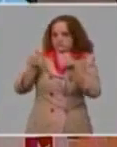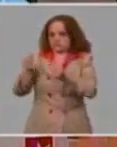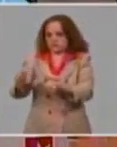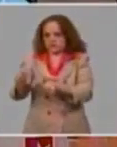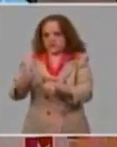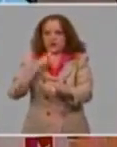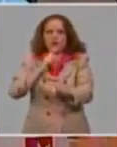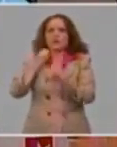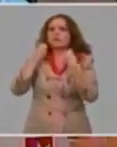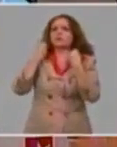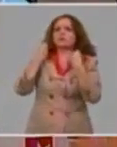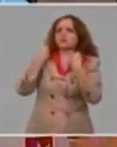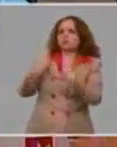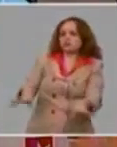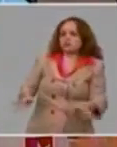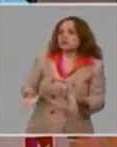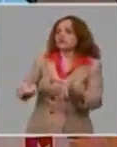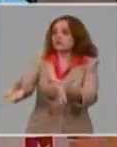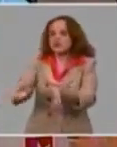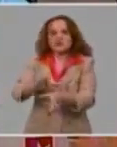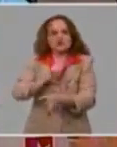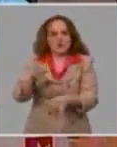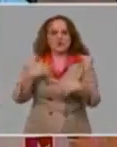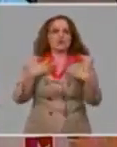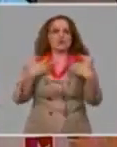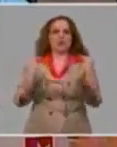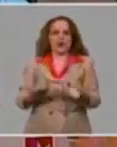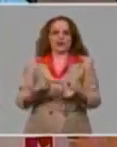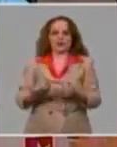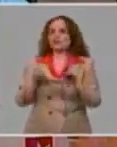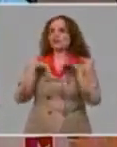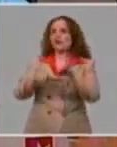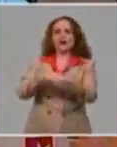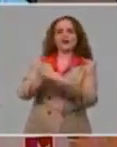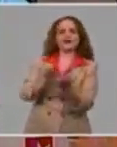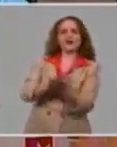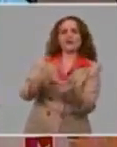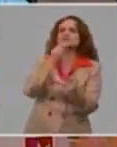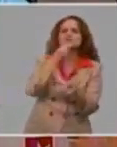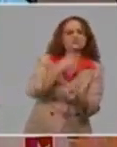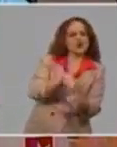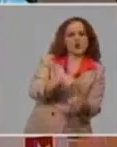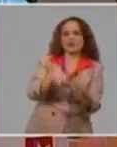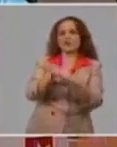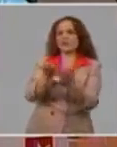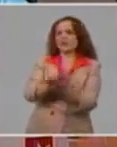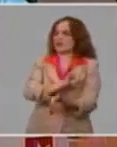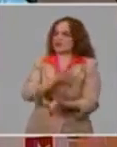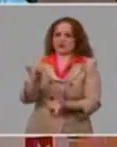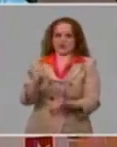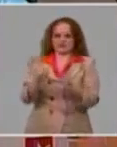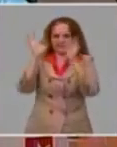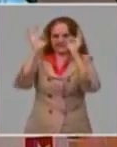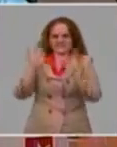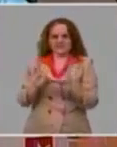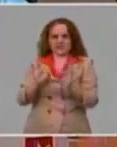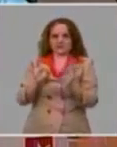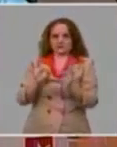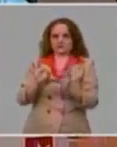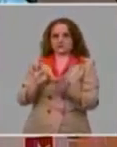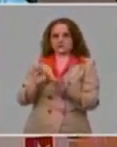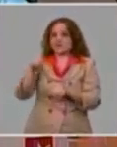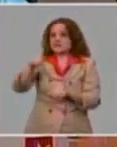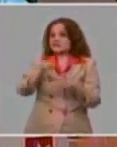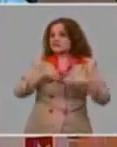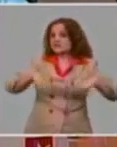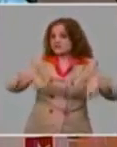recursos. Los recursos tienen que ir directos a ponerse. Y eso es imprescindible en las condiciones de hoy, administrar bien los recursos y pedir exacto